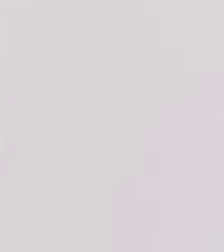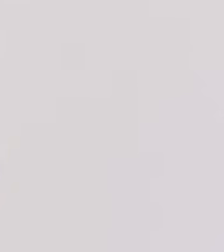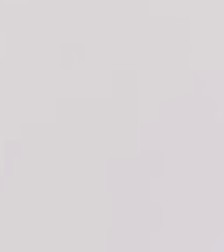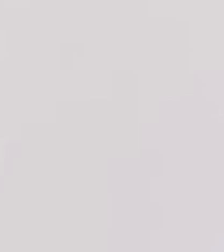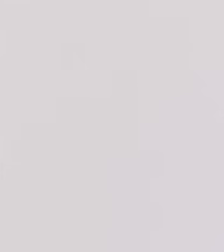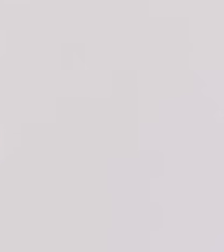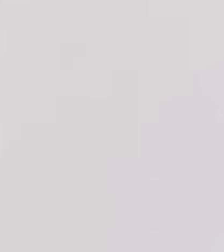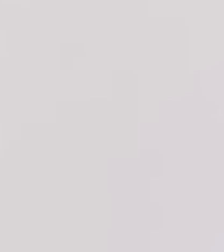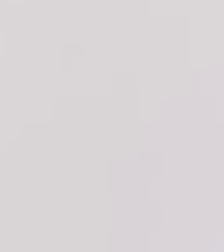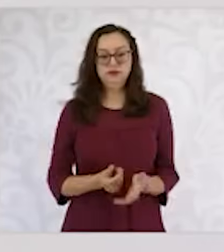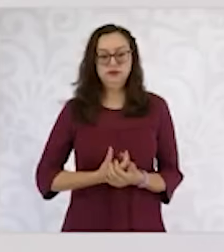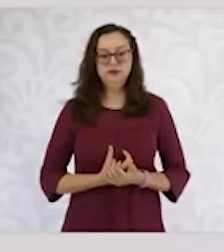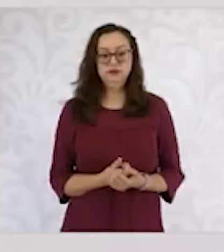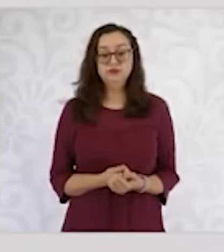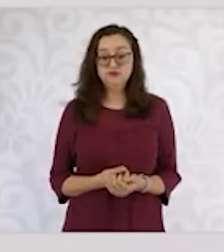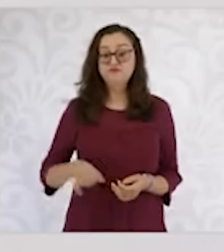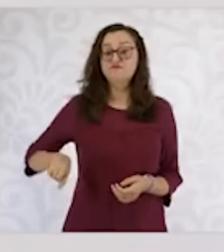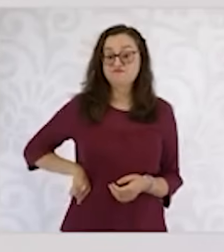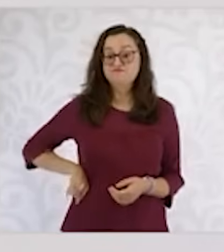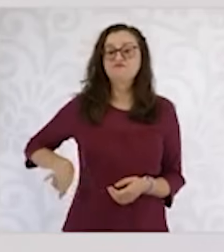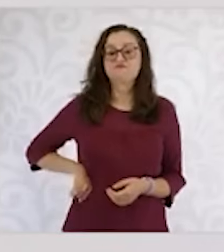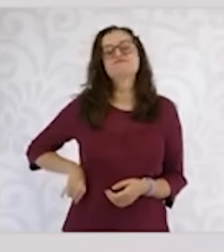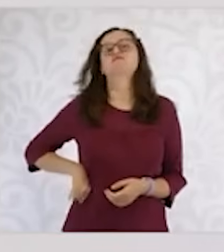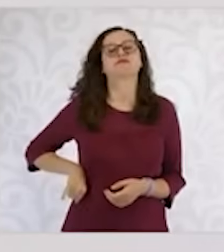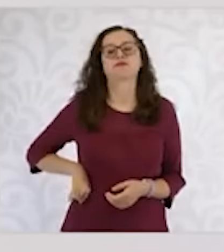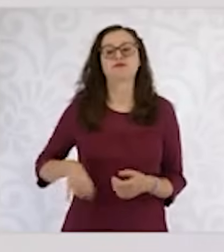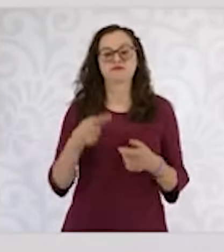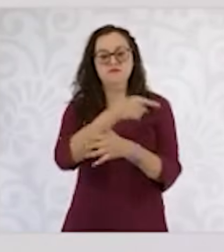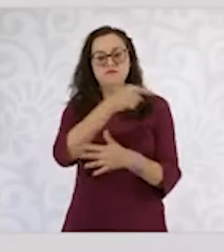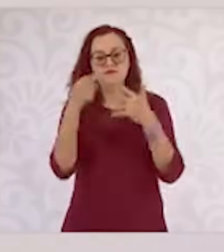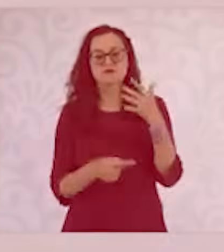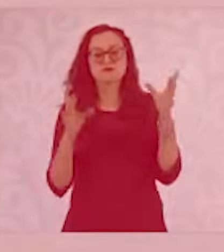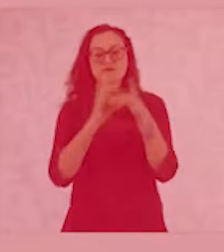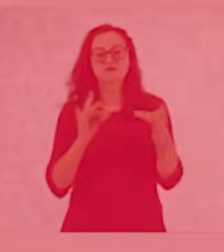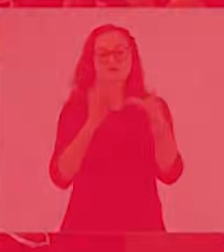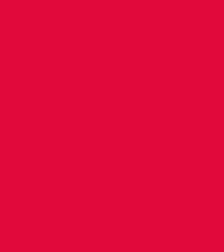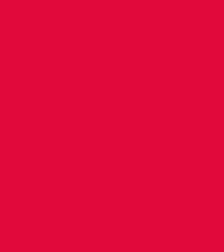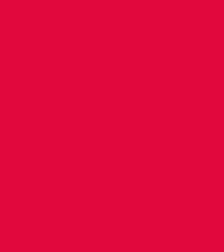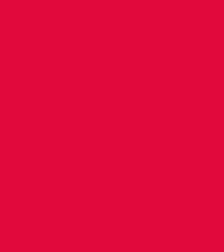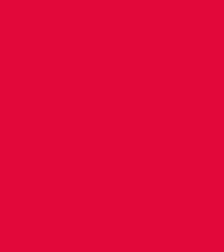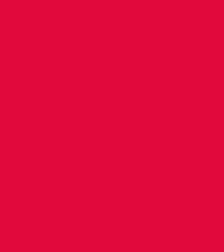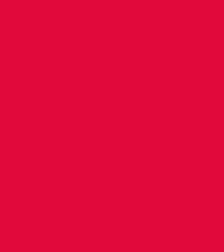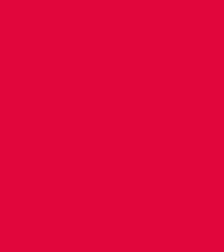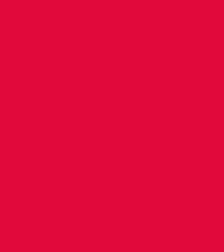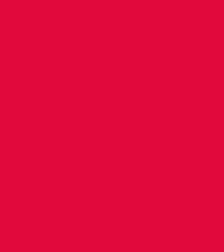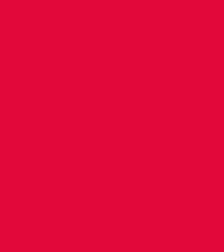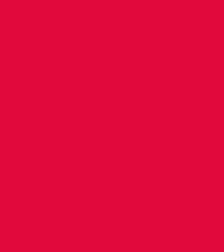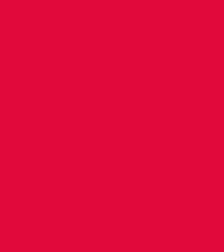Entonces, es interesante mencionar todo esto.